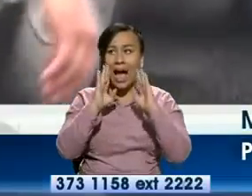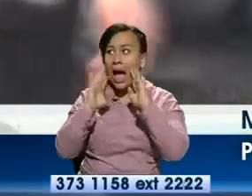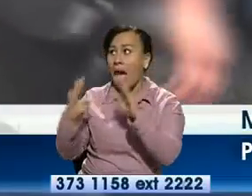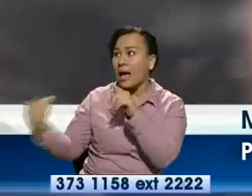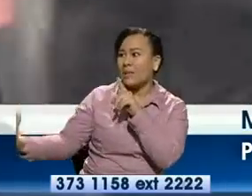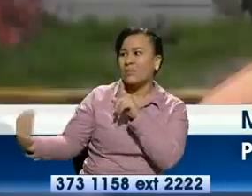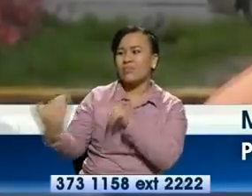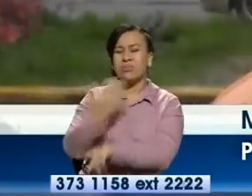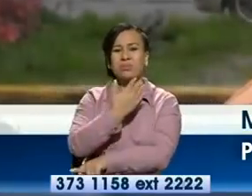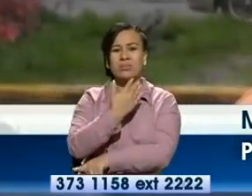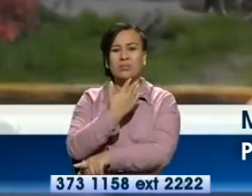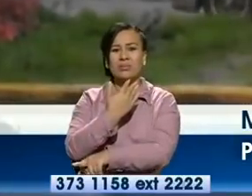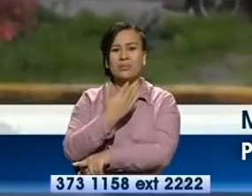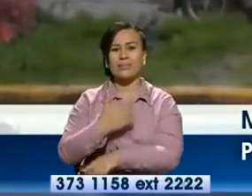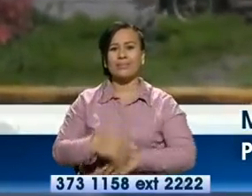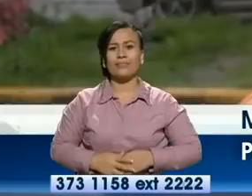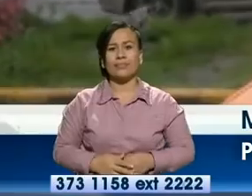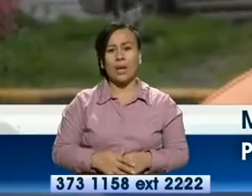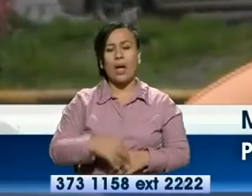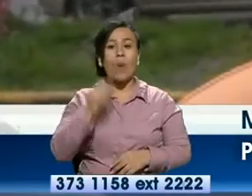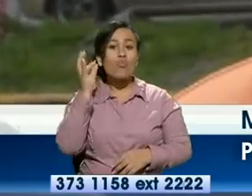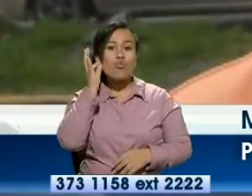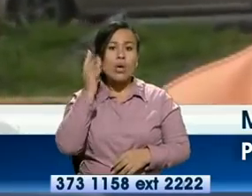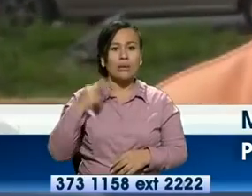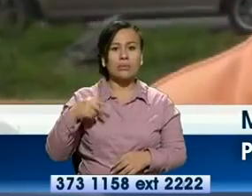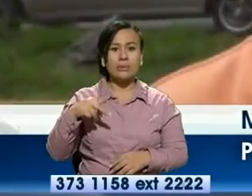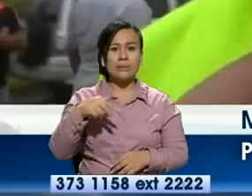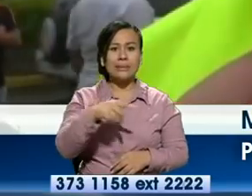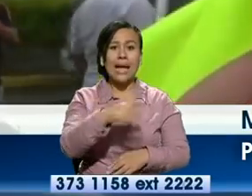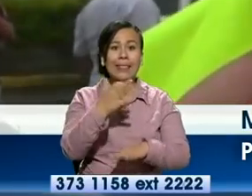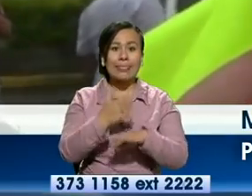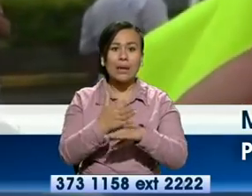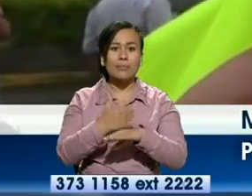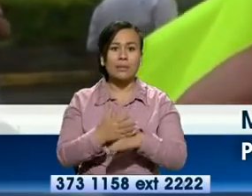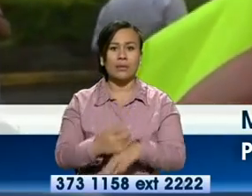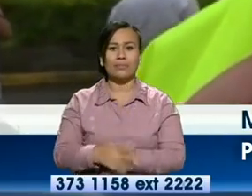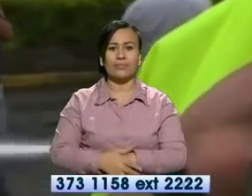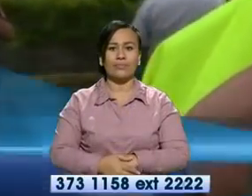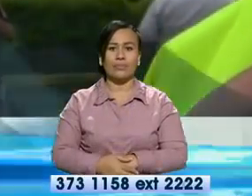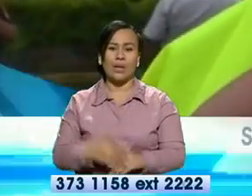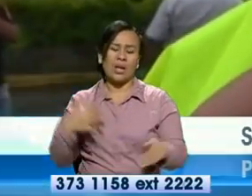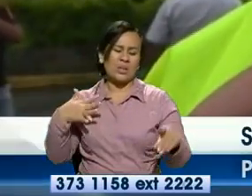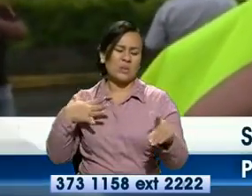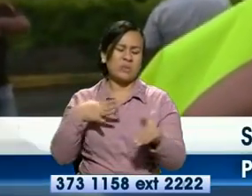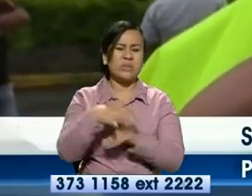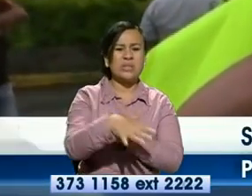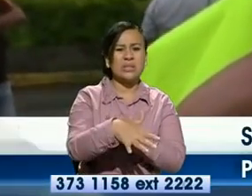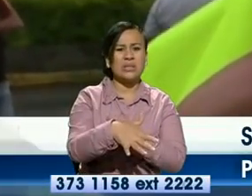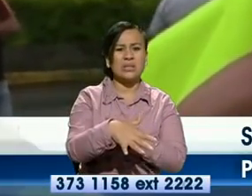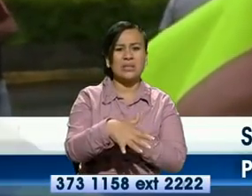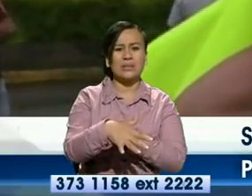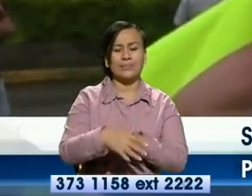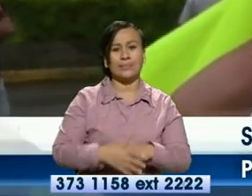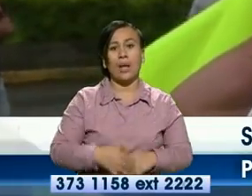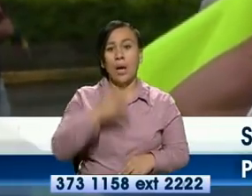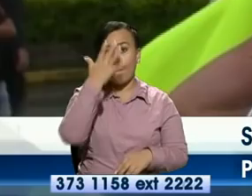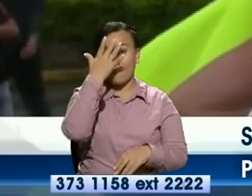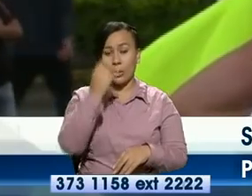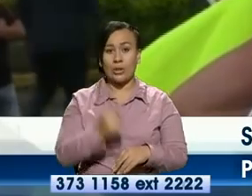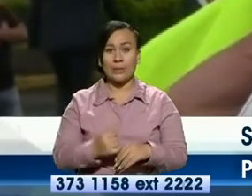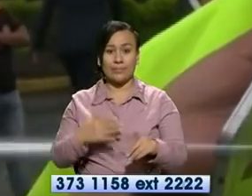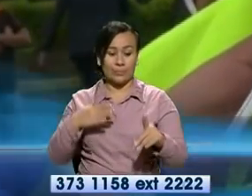con la muerte. Cruzando la calle ha estado adentro al terminal. Atropello con arrollamiento. Atropello porque primero le